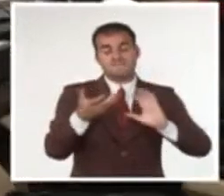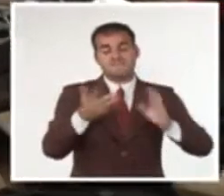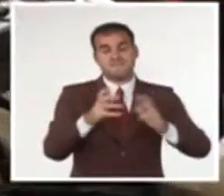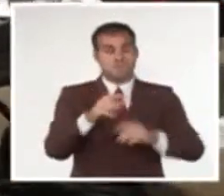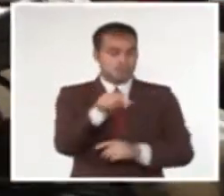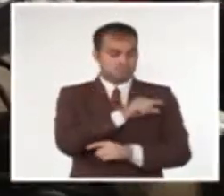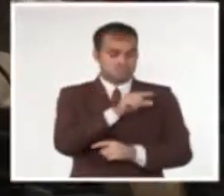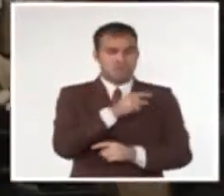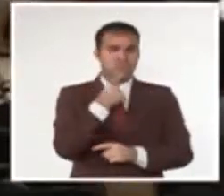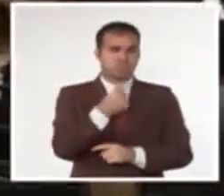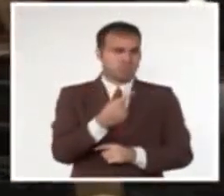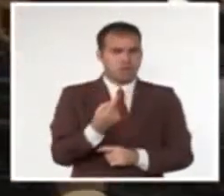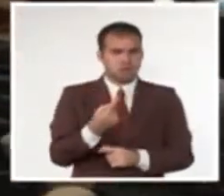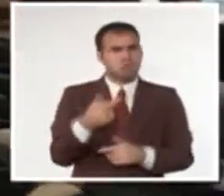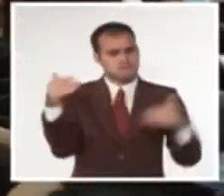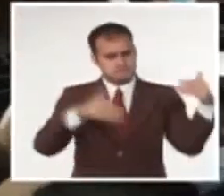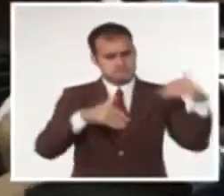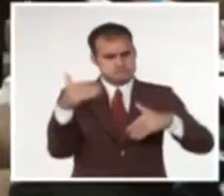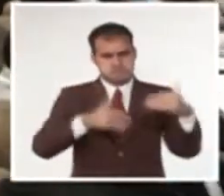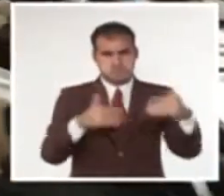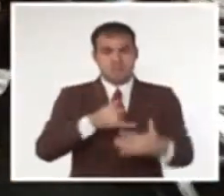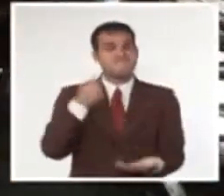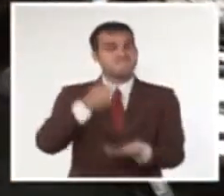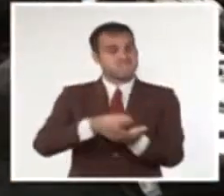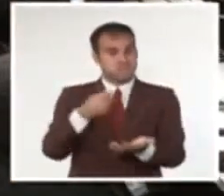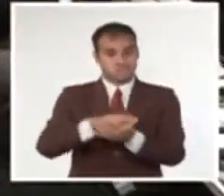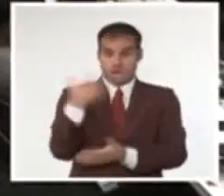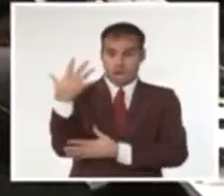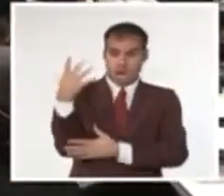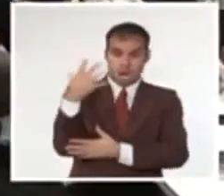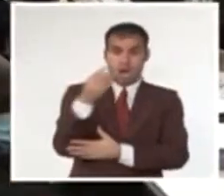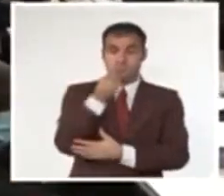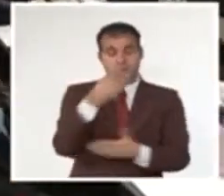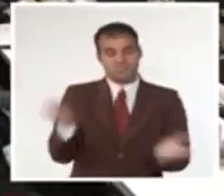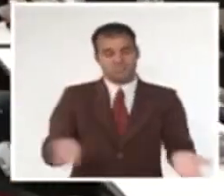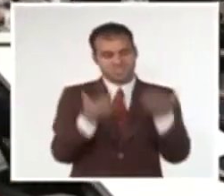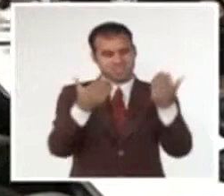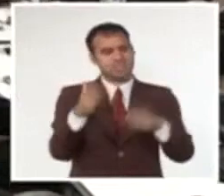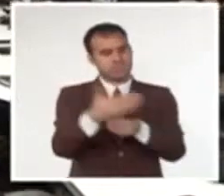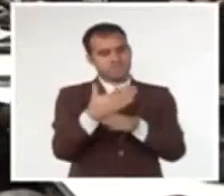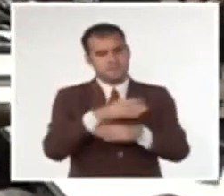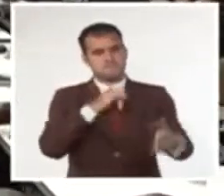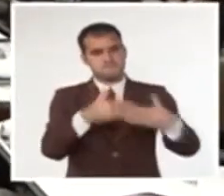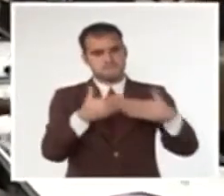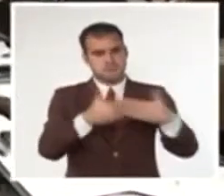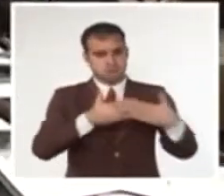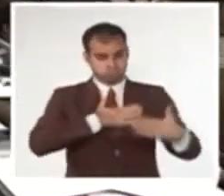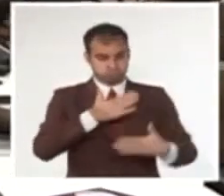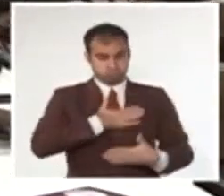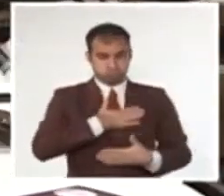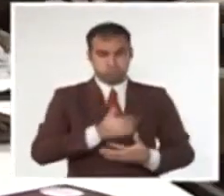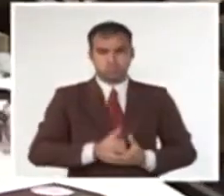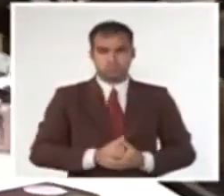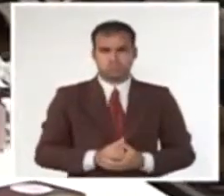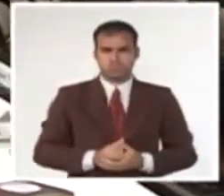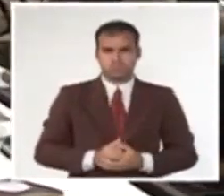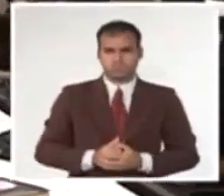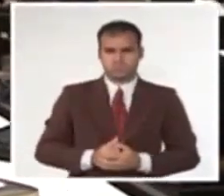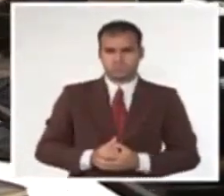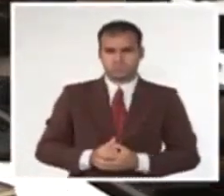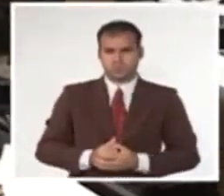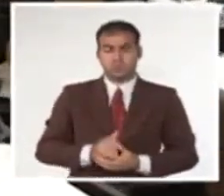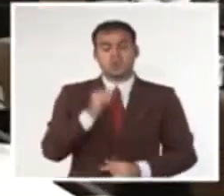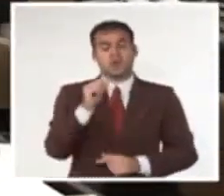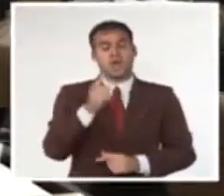que reconocen la participación de la inversión extranjera en el desarrollo de actores económicos no estatales constituidos en